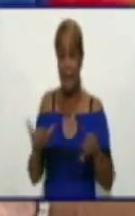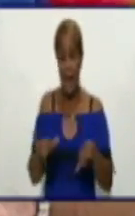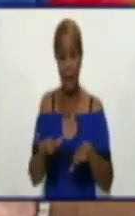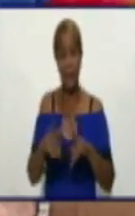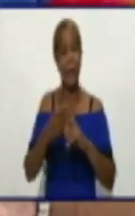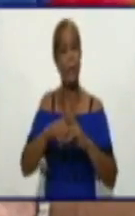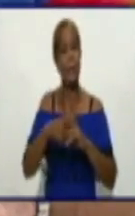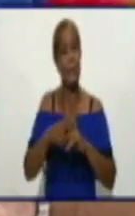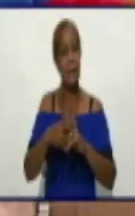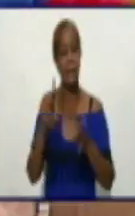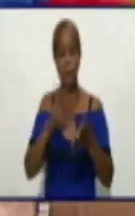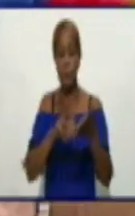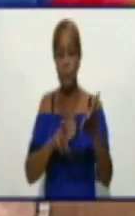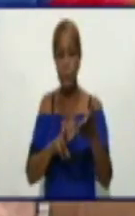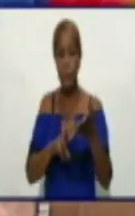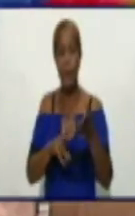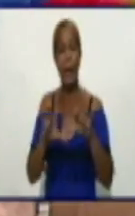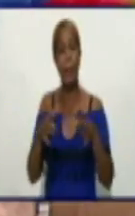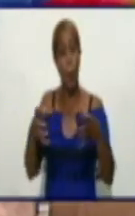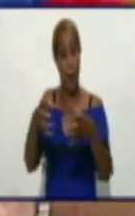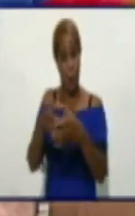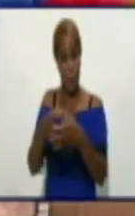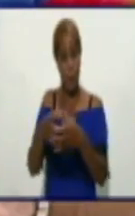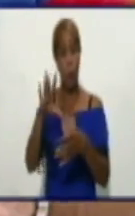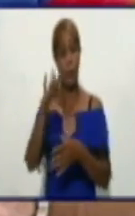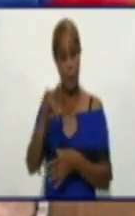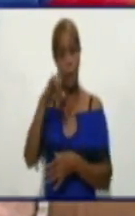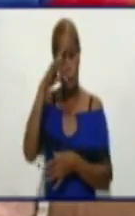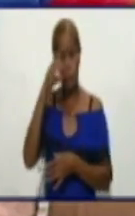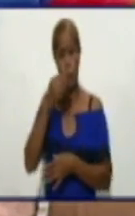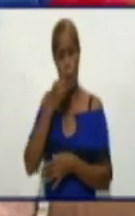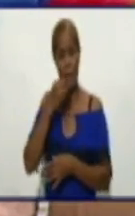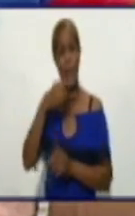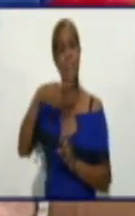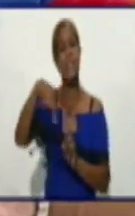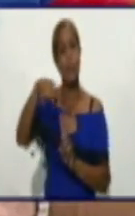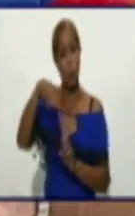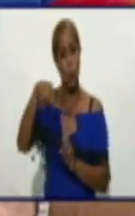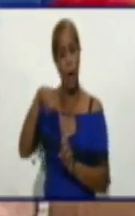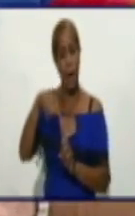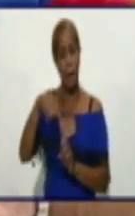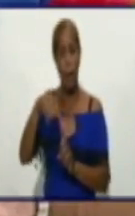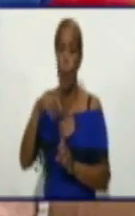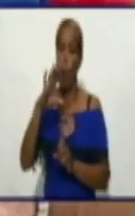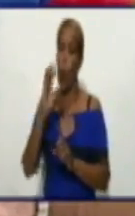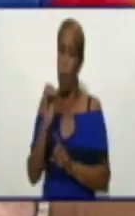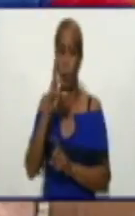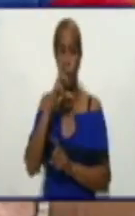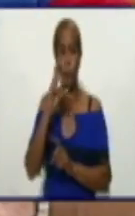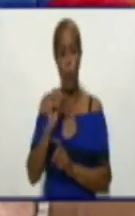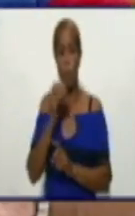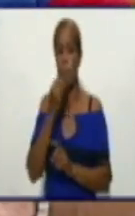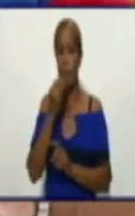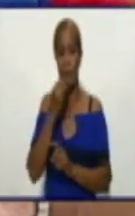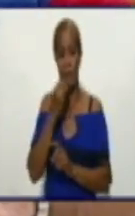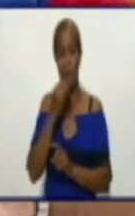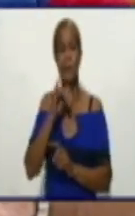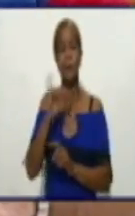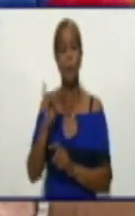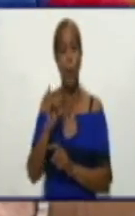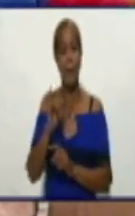el vehículo apto o no apto. Usted explicaba los conceptos, sí, sí. ¿Ya? La persona que se declara apta, es decir, el vehículo que se declara apto, la comisión